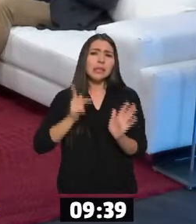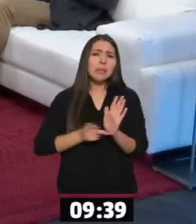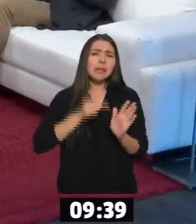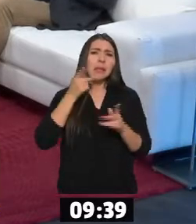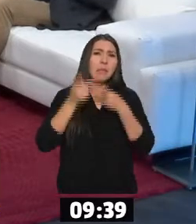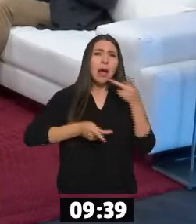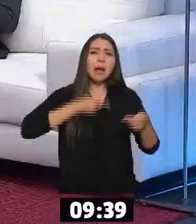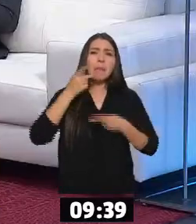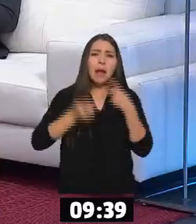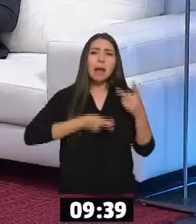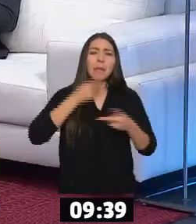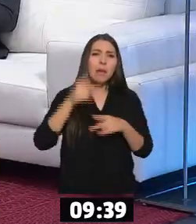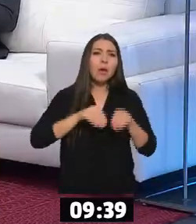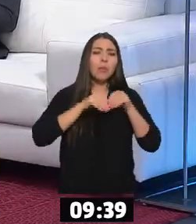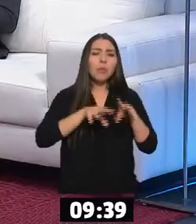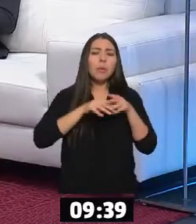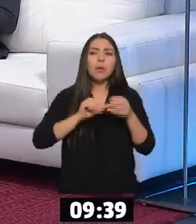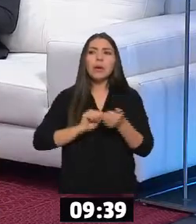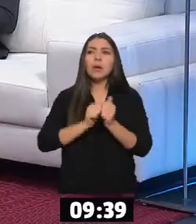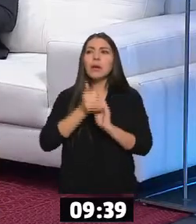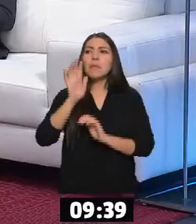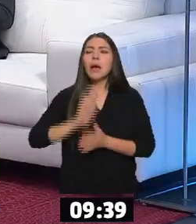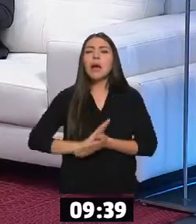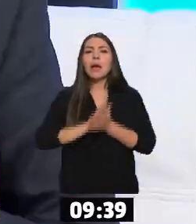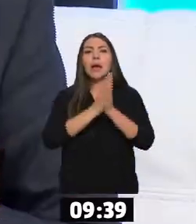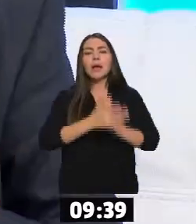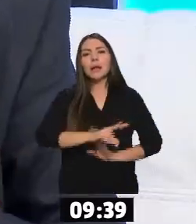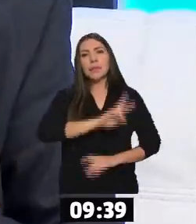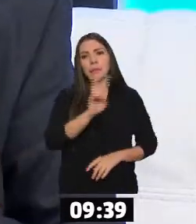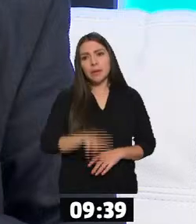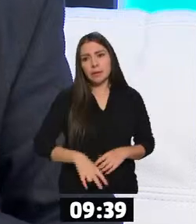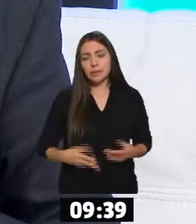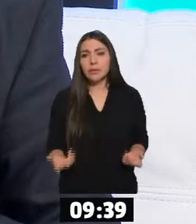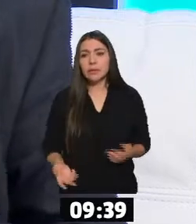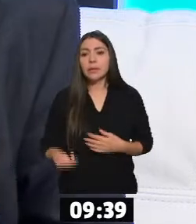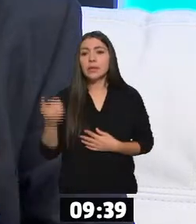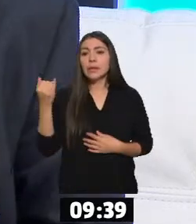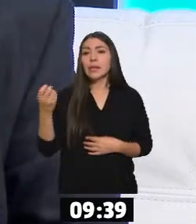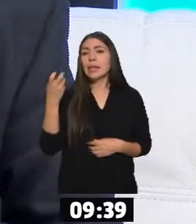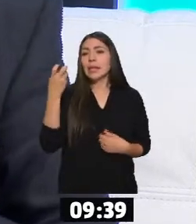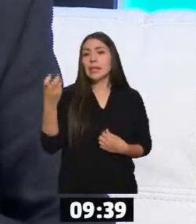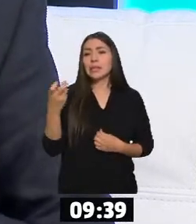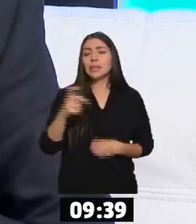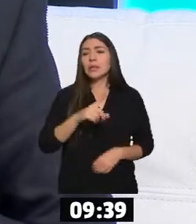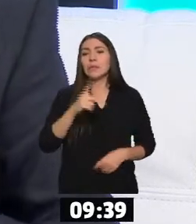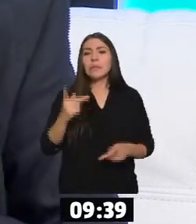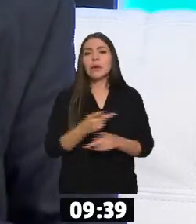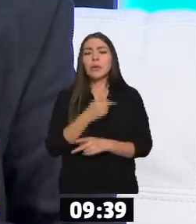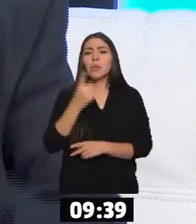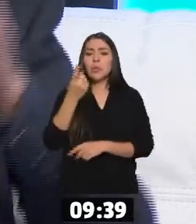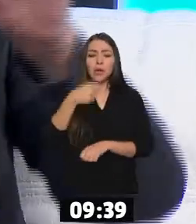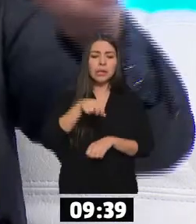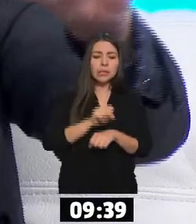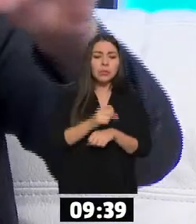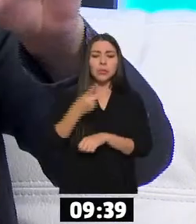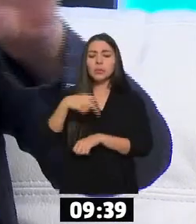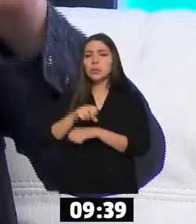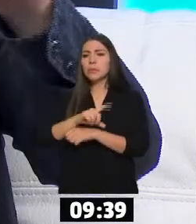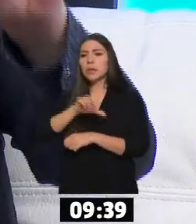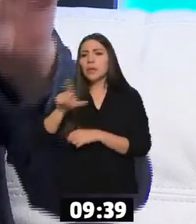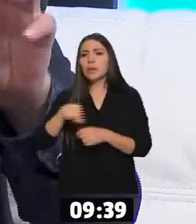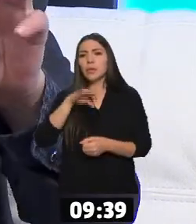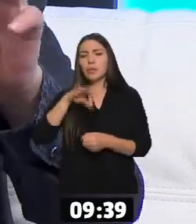le están jugando. Y además eso es lo cañón. 2 semanas después de las elecciones, una semana y media. No se vale.